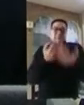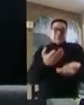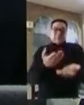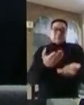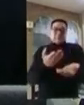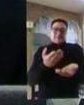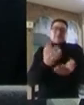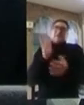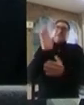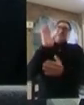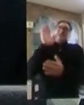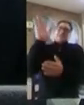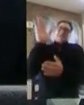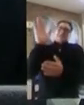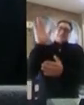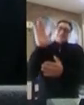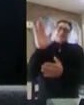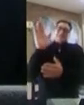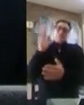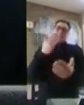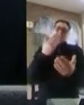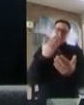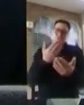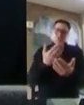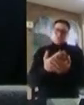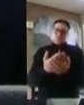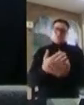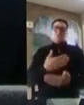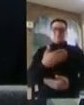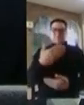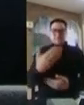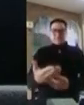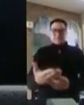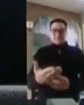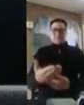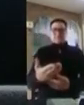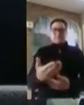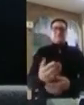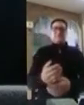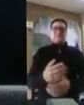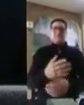las personas que tienen dificultad en el audio y en el habla,